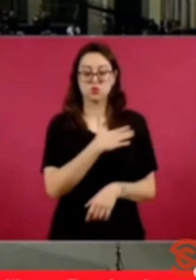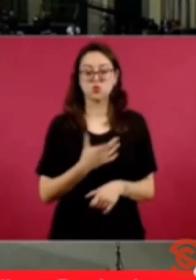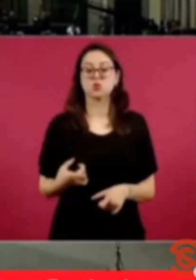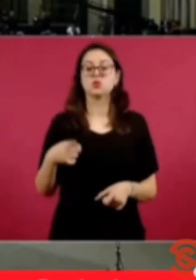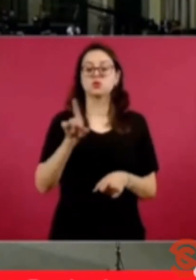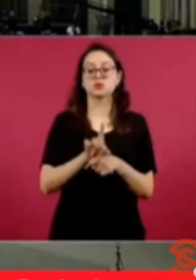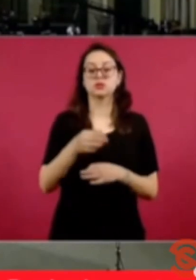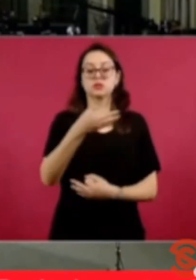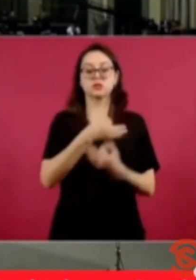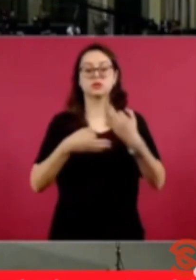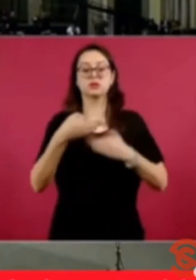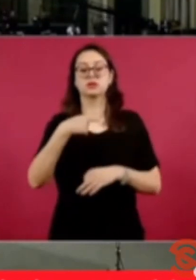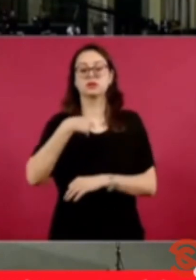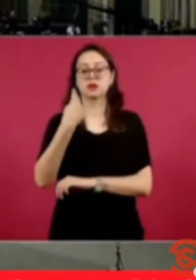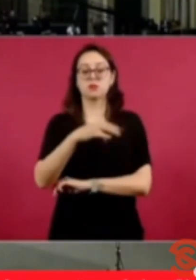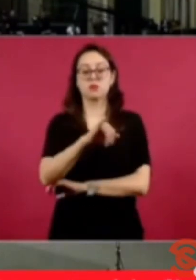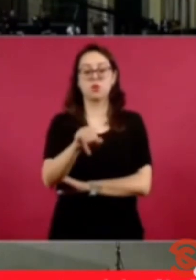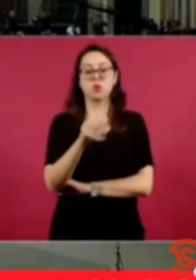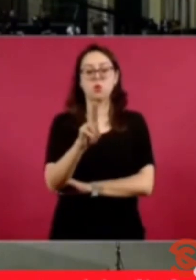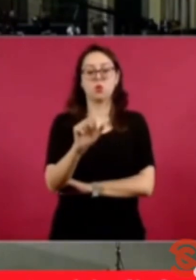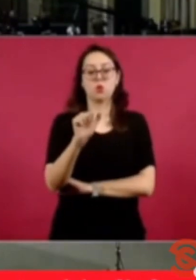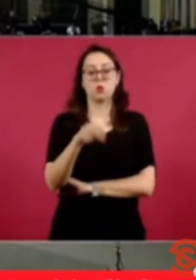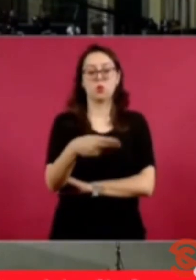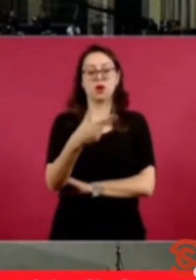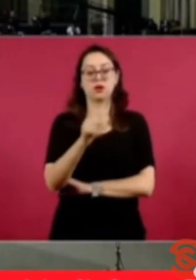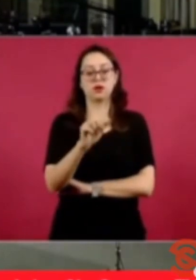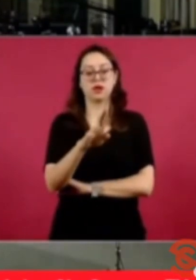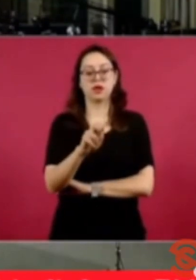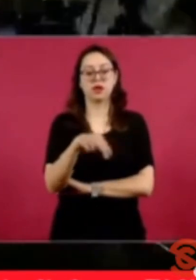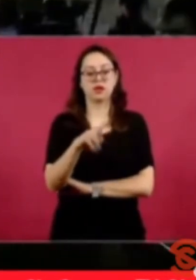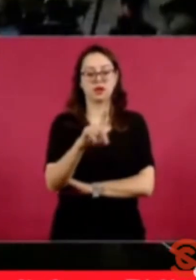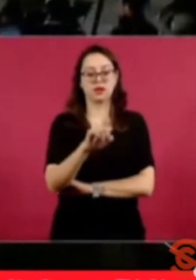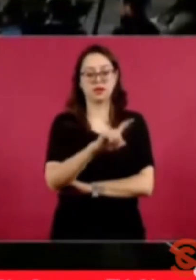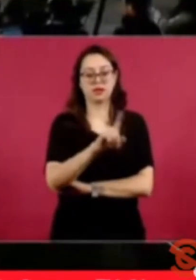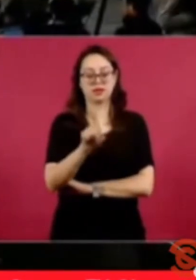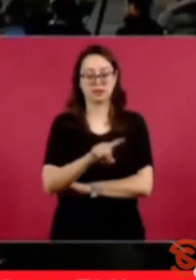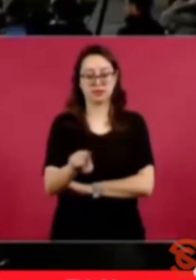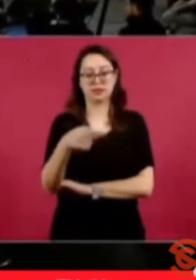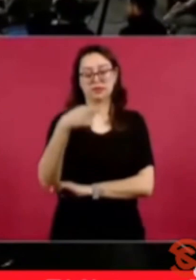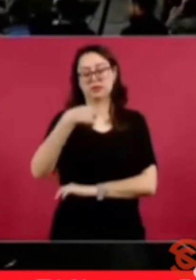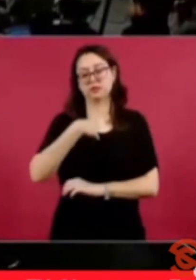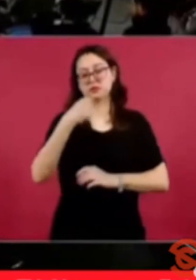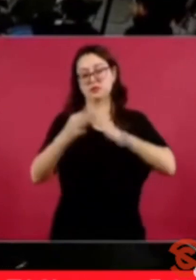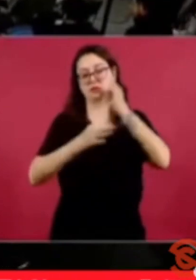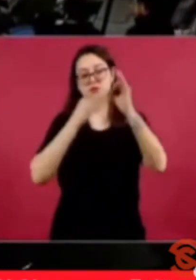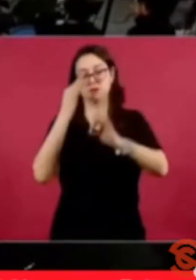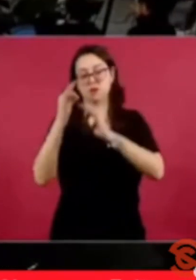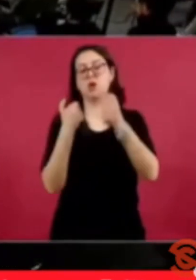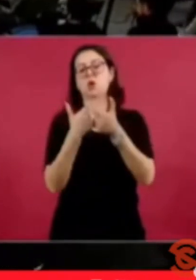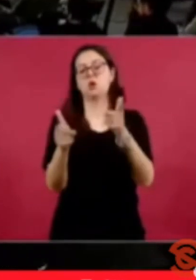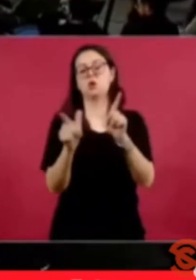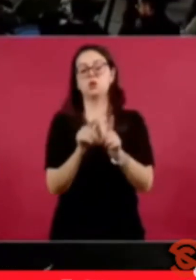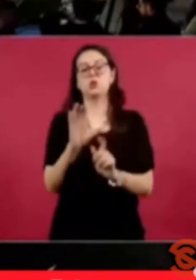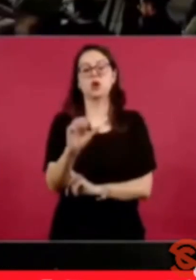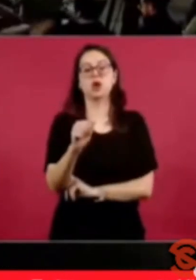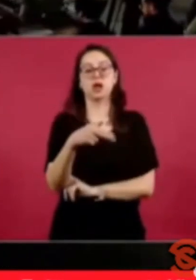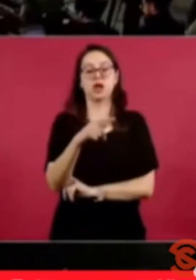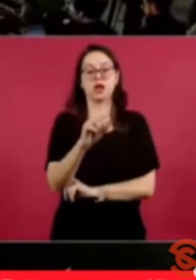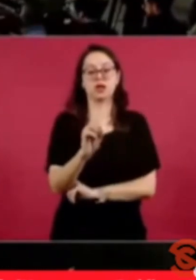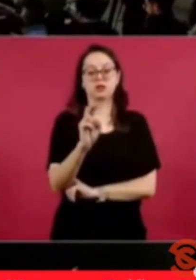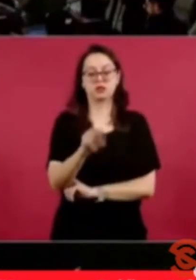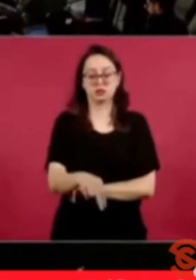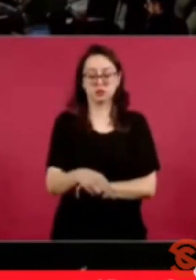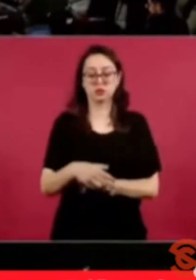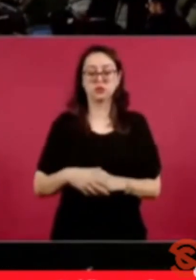todas. Juan Hernández de Diario Basta, de Grupo Cantón, Tabasco Hoy, Campeche Hoy y Quintana Roo Hoy, de Grupo Cantón. Señor